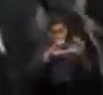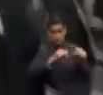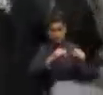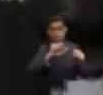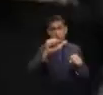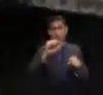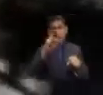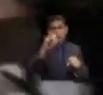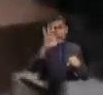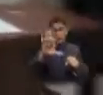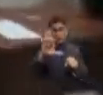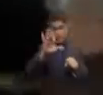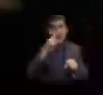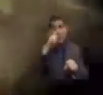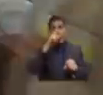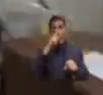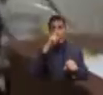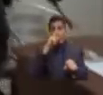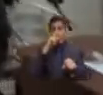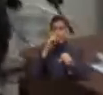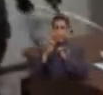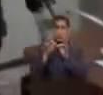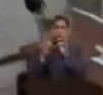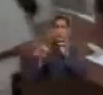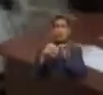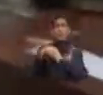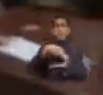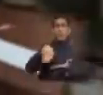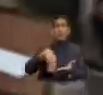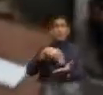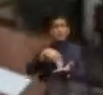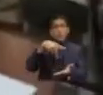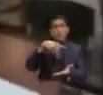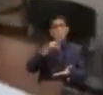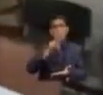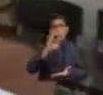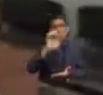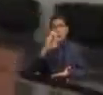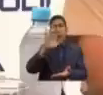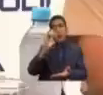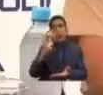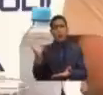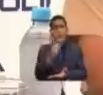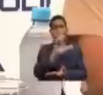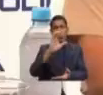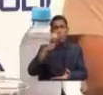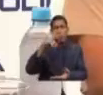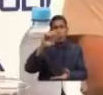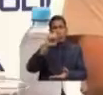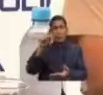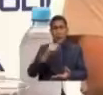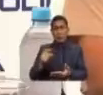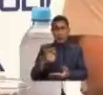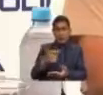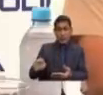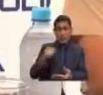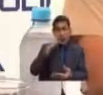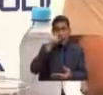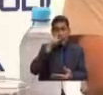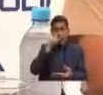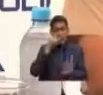de Puerto López por tramitación irregular, pero entre ellos... William Ubaldo Bebé, el mismo que tiene en